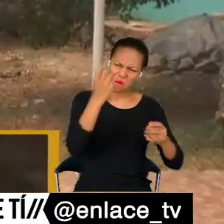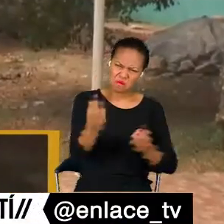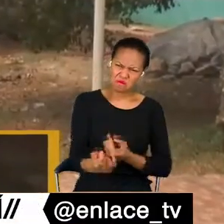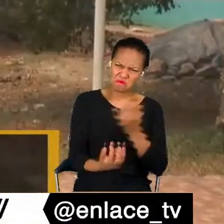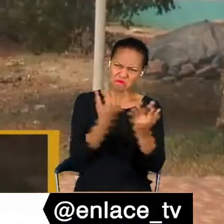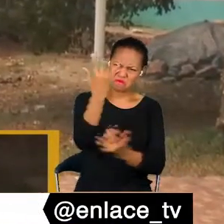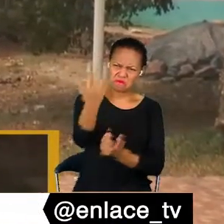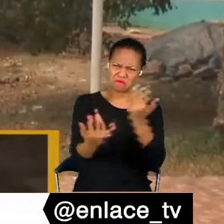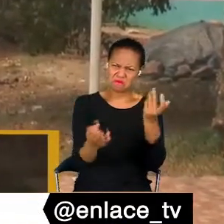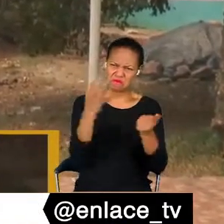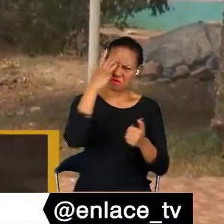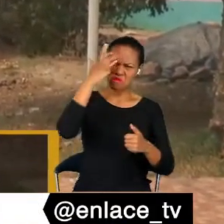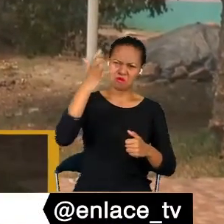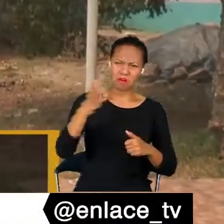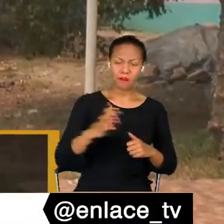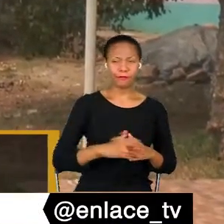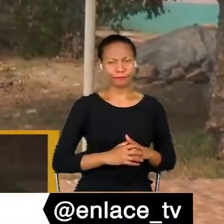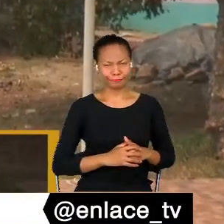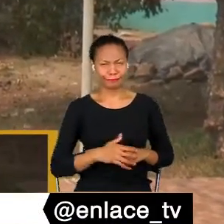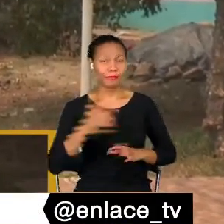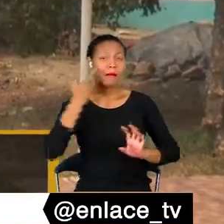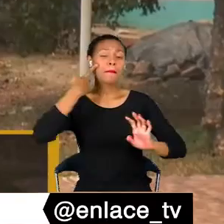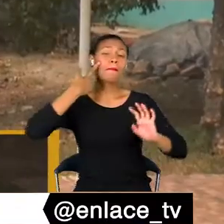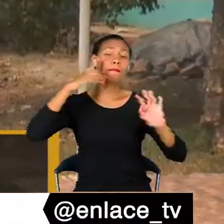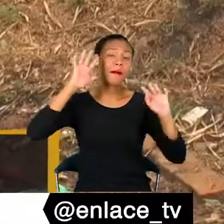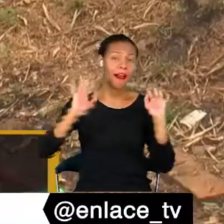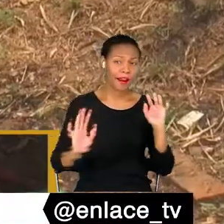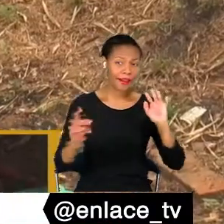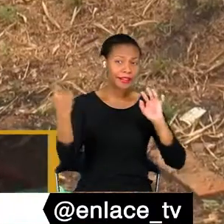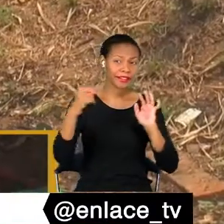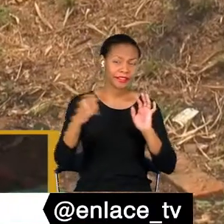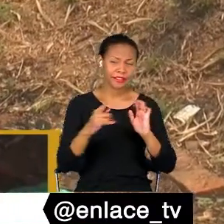primeras versiones indican que la causa pudo haber sido por